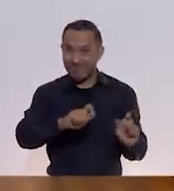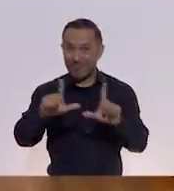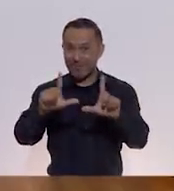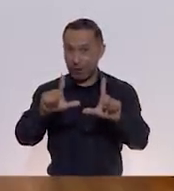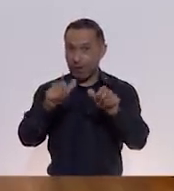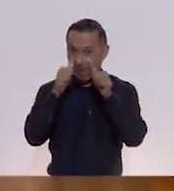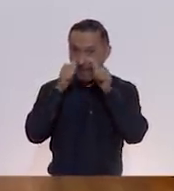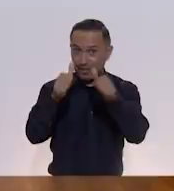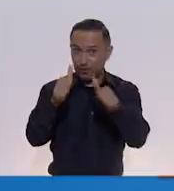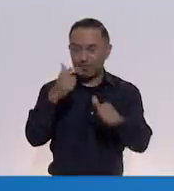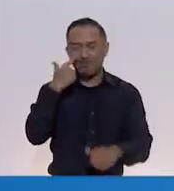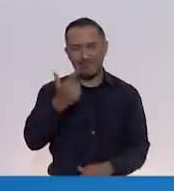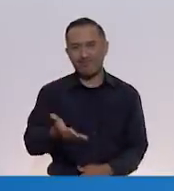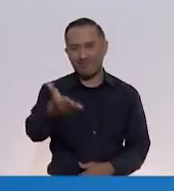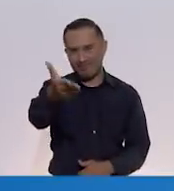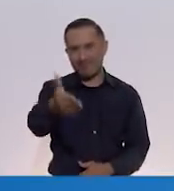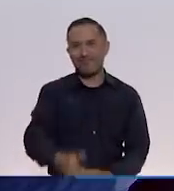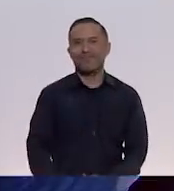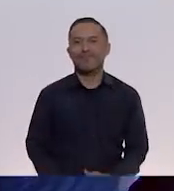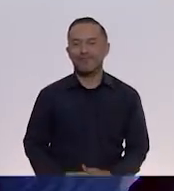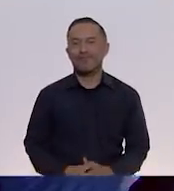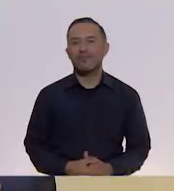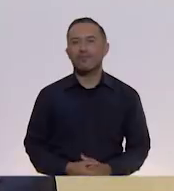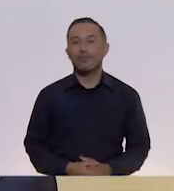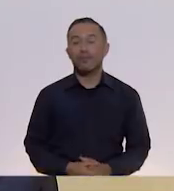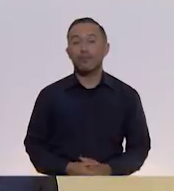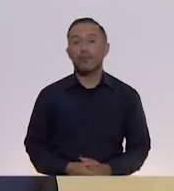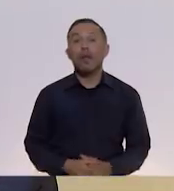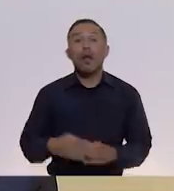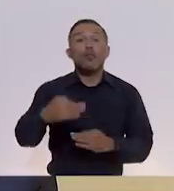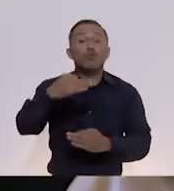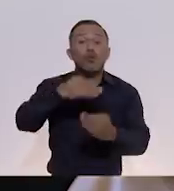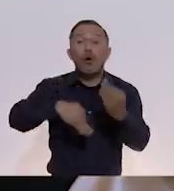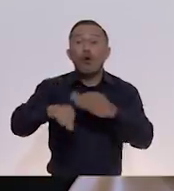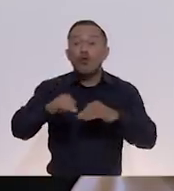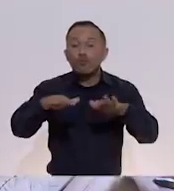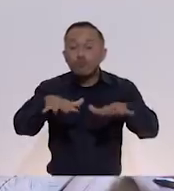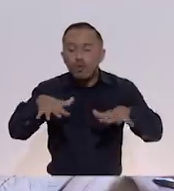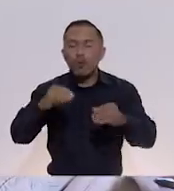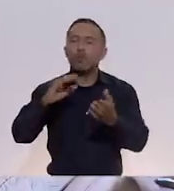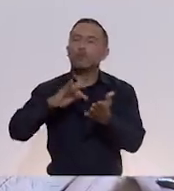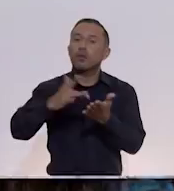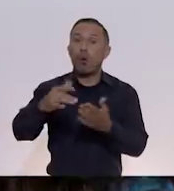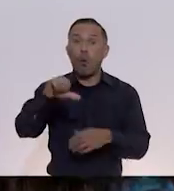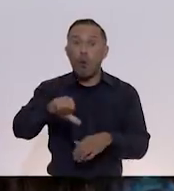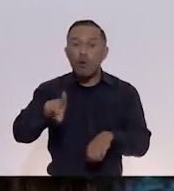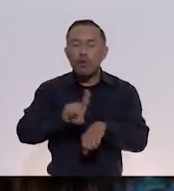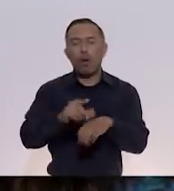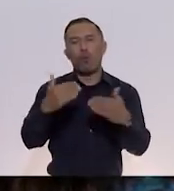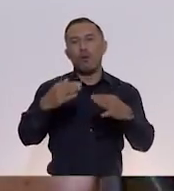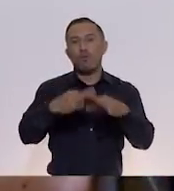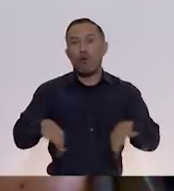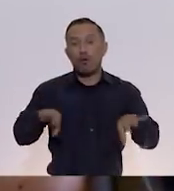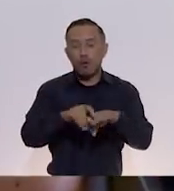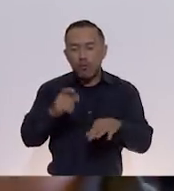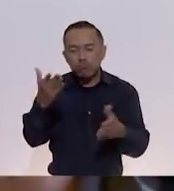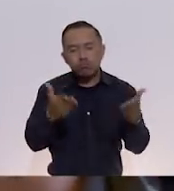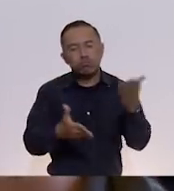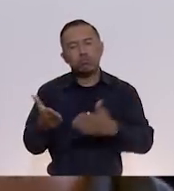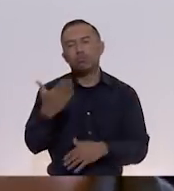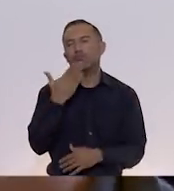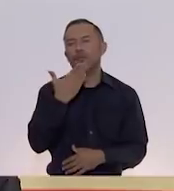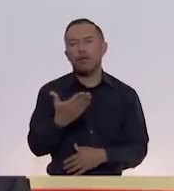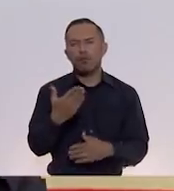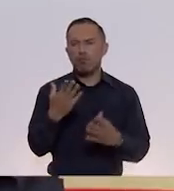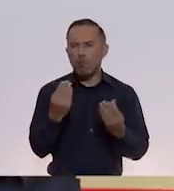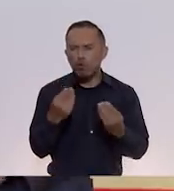atención. ¡Allá vamos! Muchas gracias a todos por su presencia. Este es un día muy importante. Qué bueno que vinieron. Es la suma de muchos talentos y